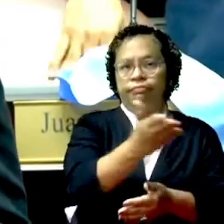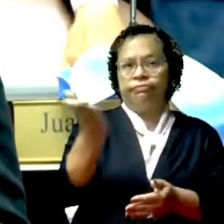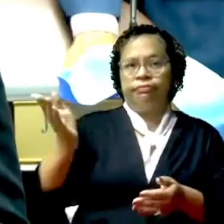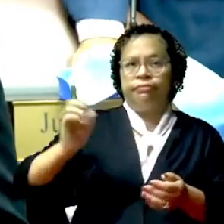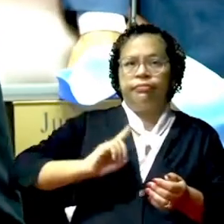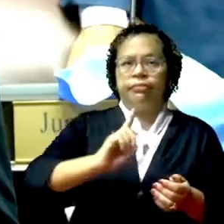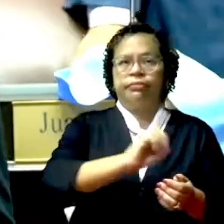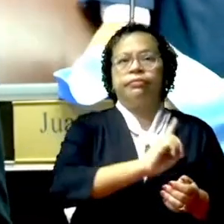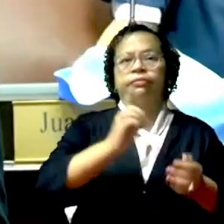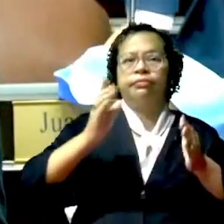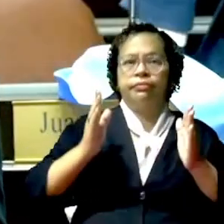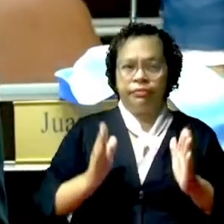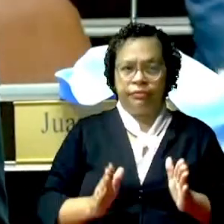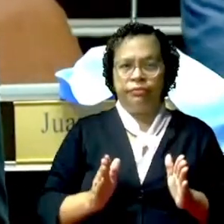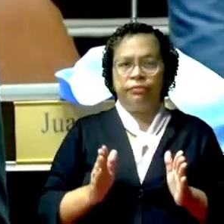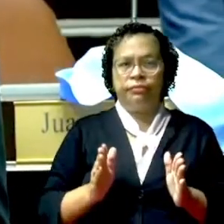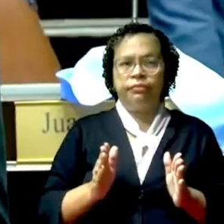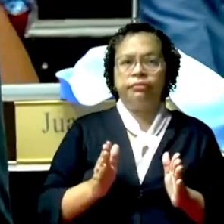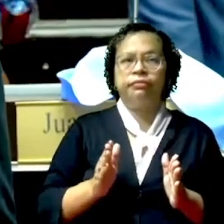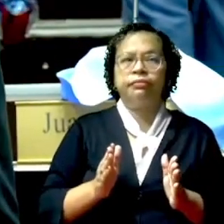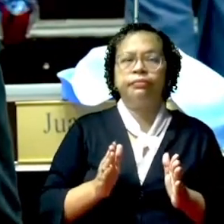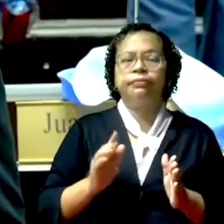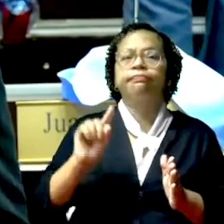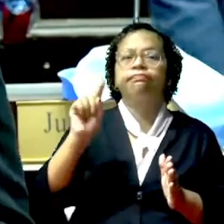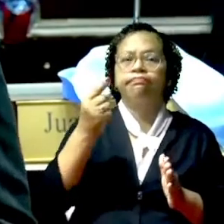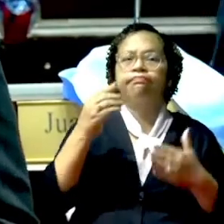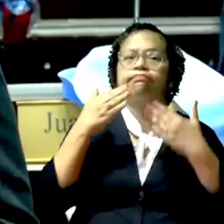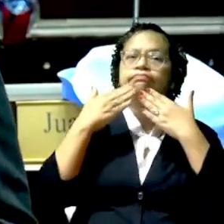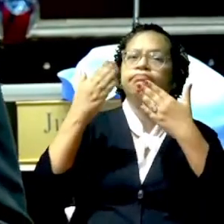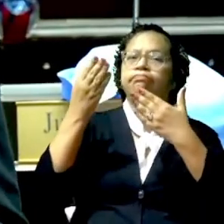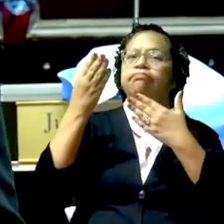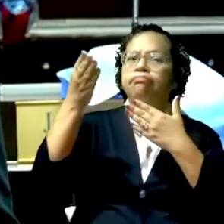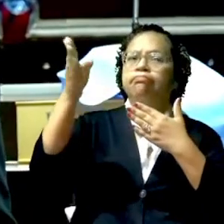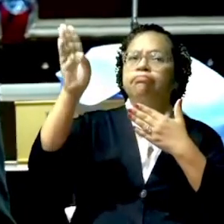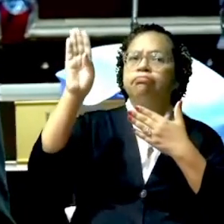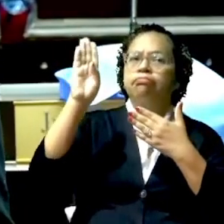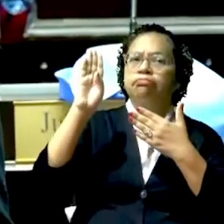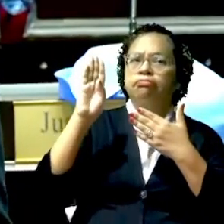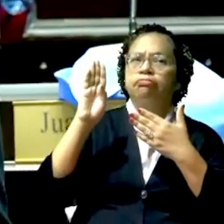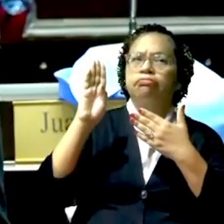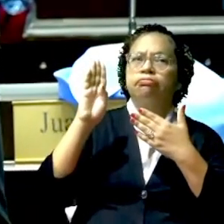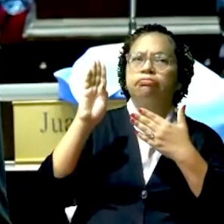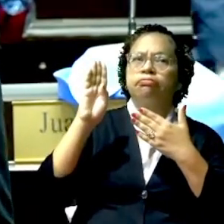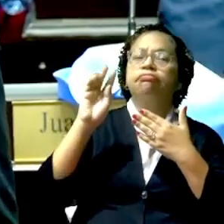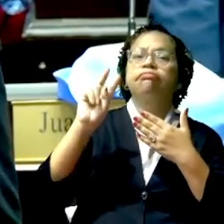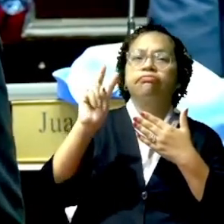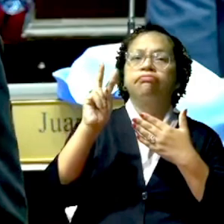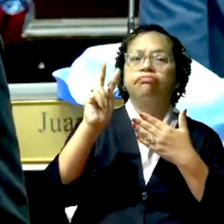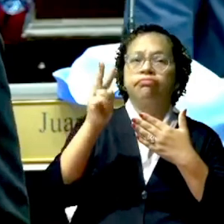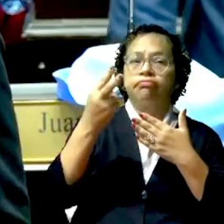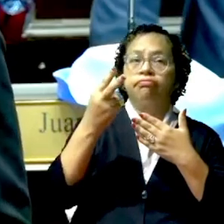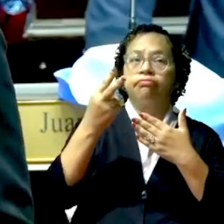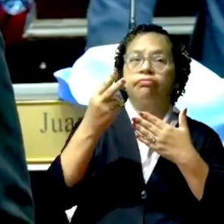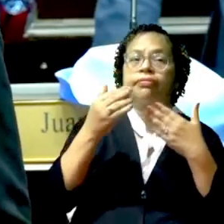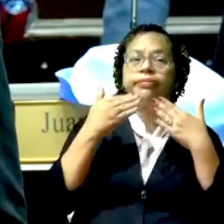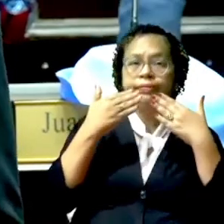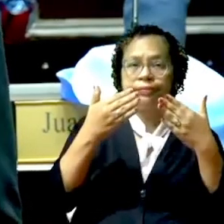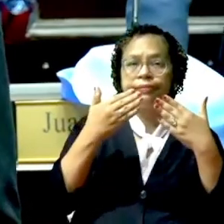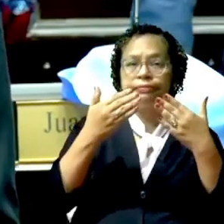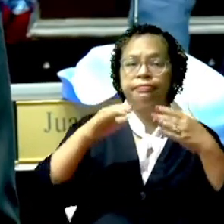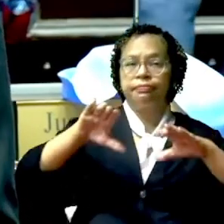diputados y diputadas. Primero, gracias a Dios. En segundo lugar, a la